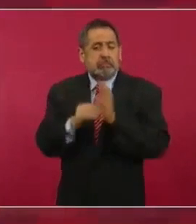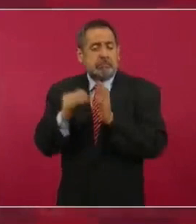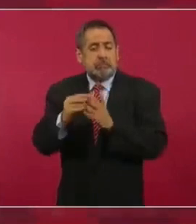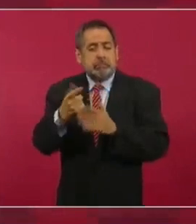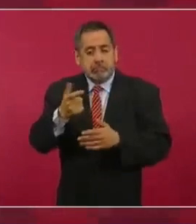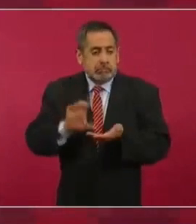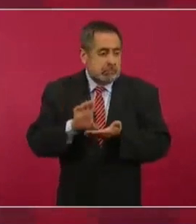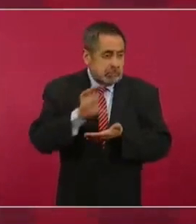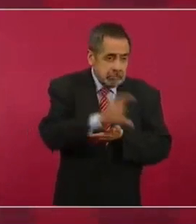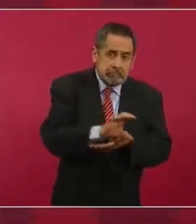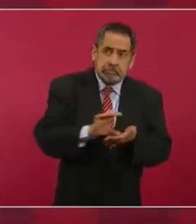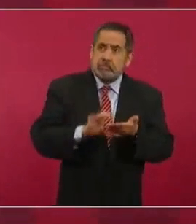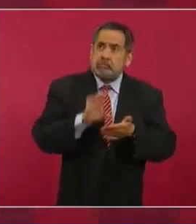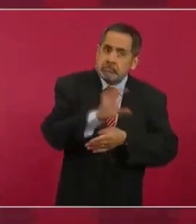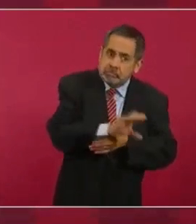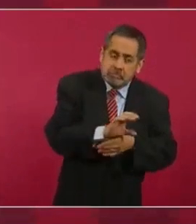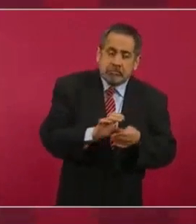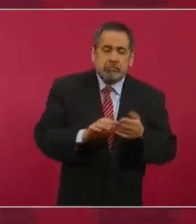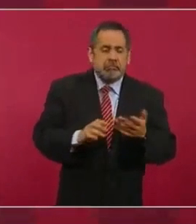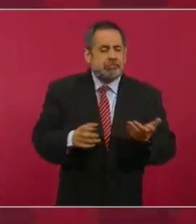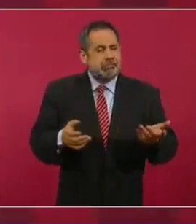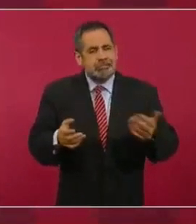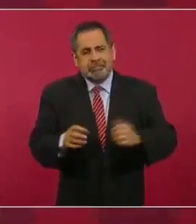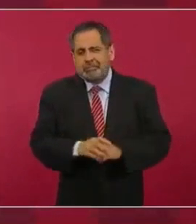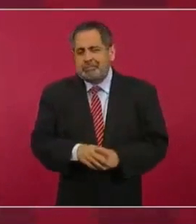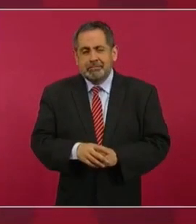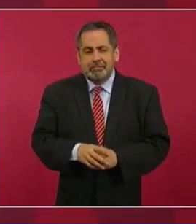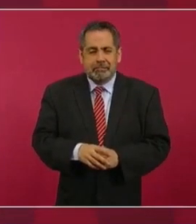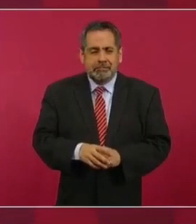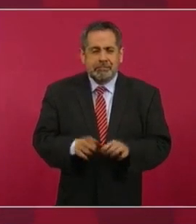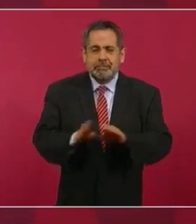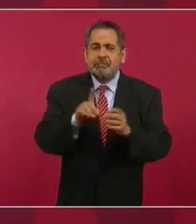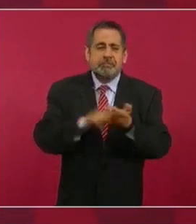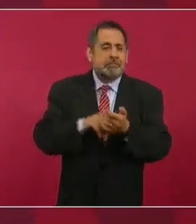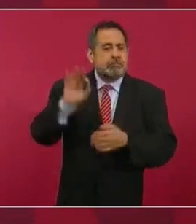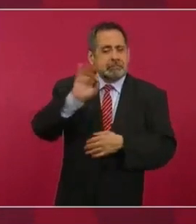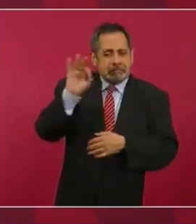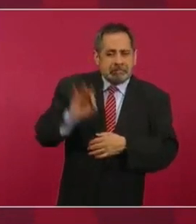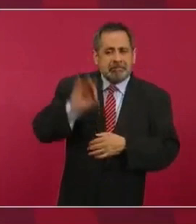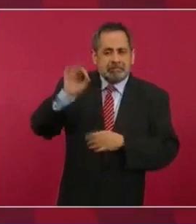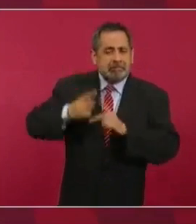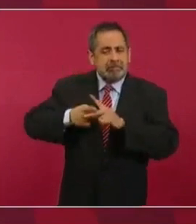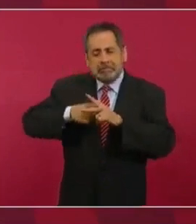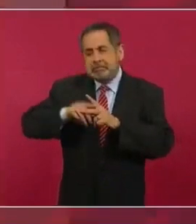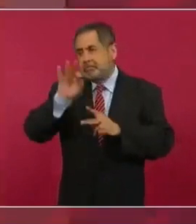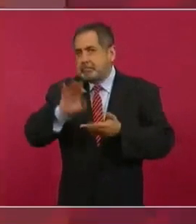Y se han pagado, pues, de intereses nada más de esa deuda,